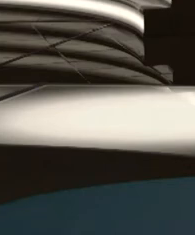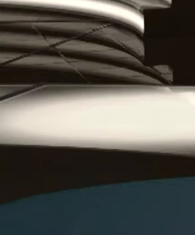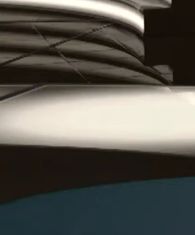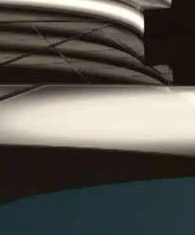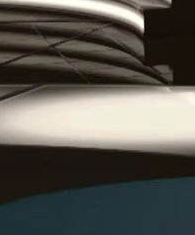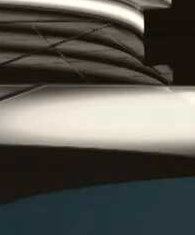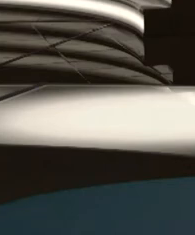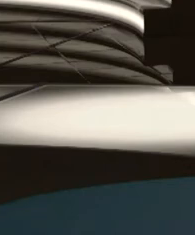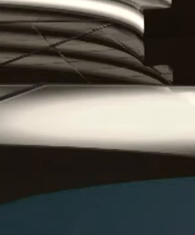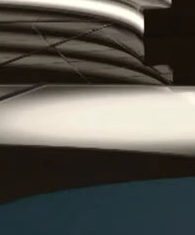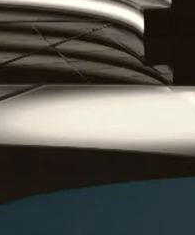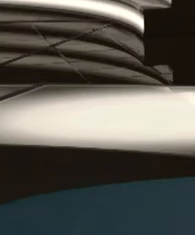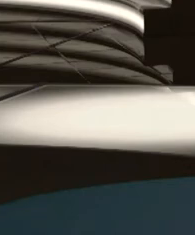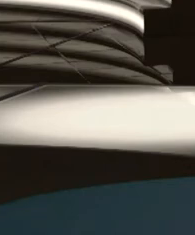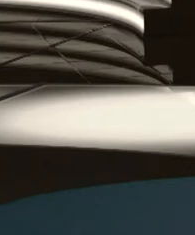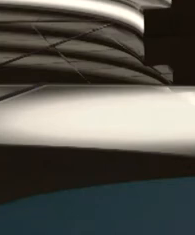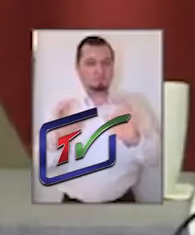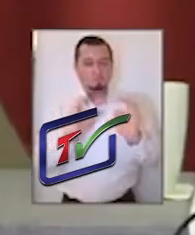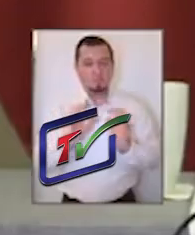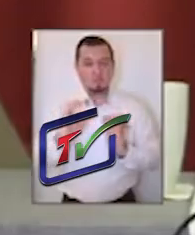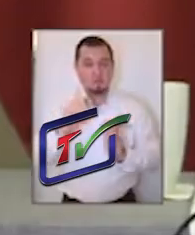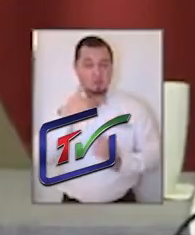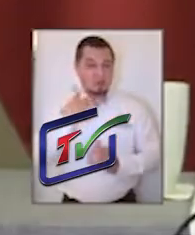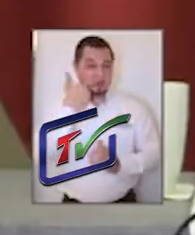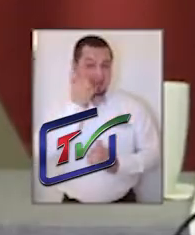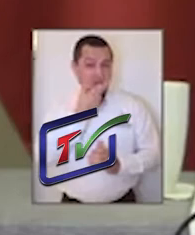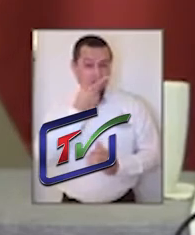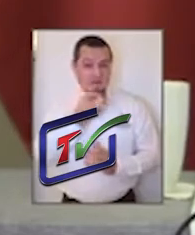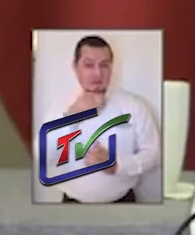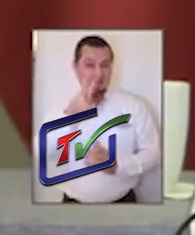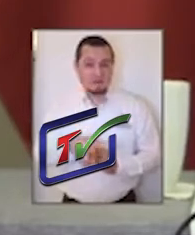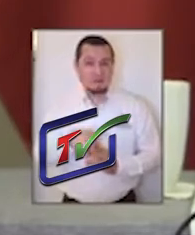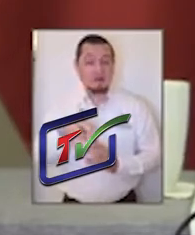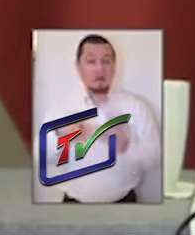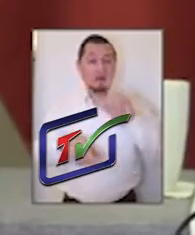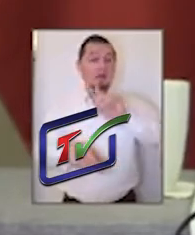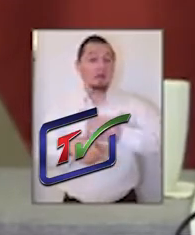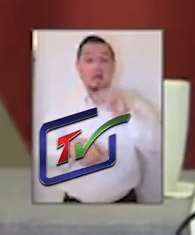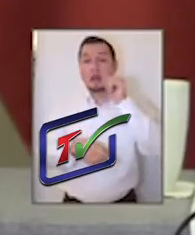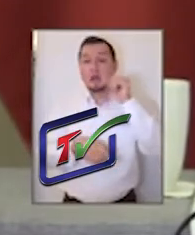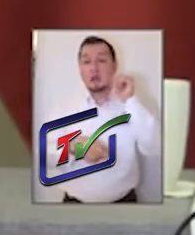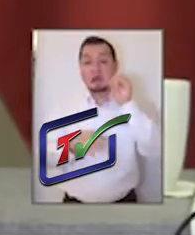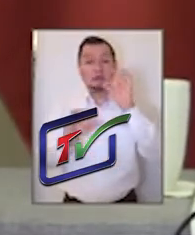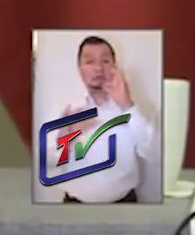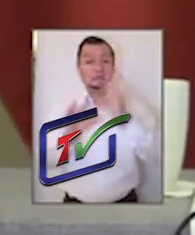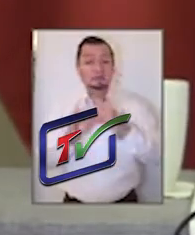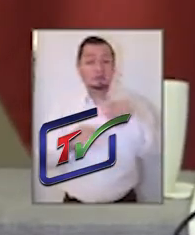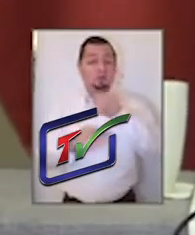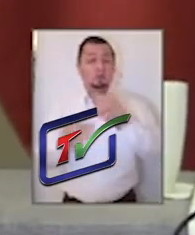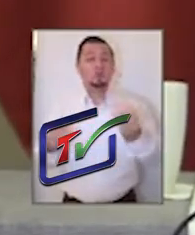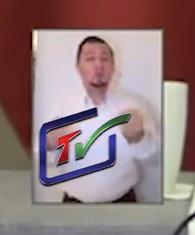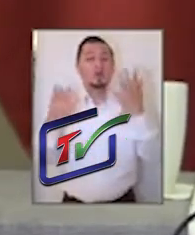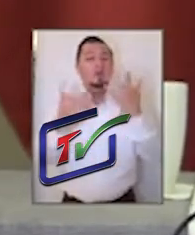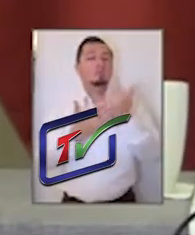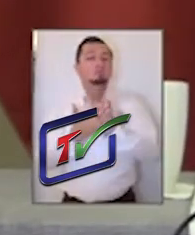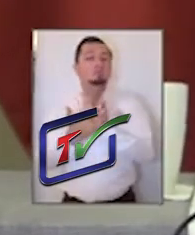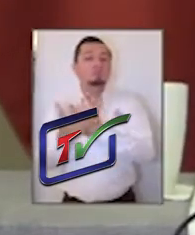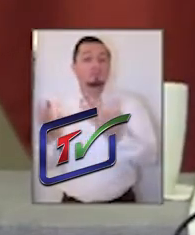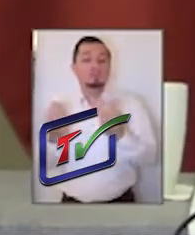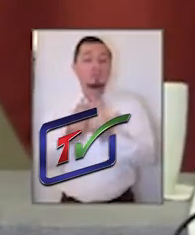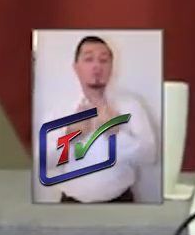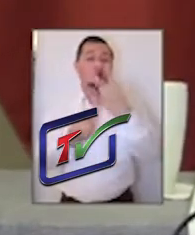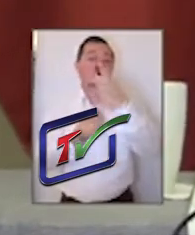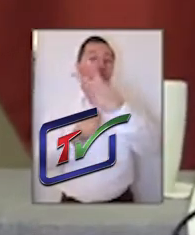de casos de COVID. Vea usted lo que comentó. Que el día de ayer, en el corte que hicimos, llegamos